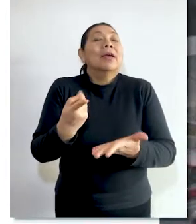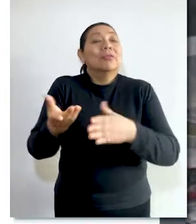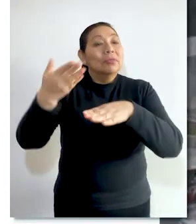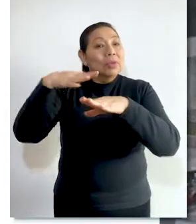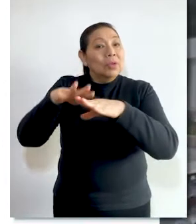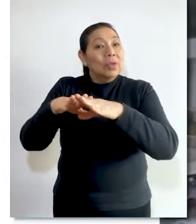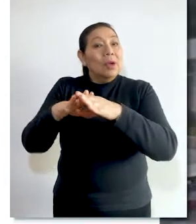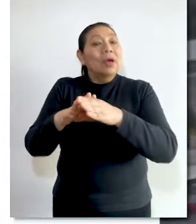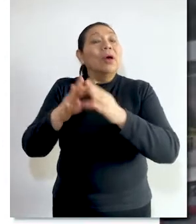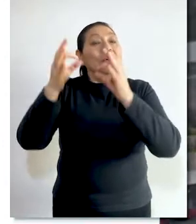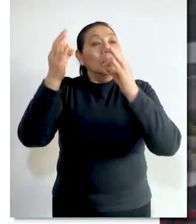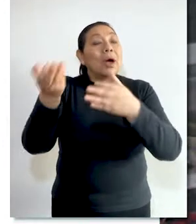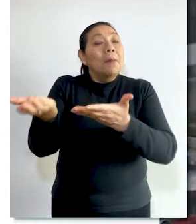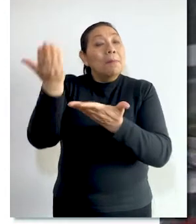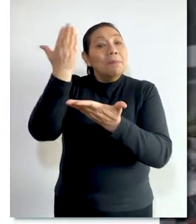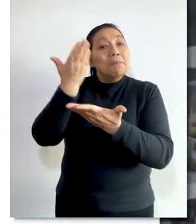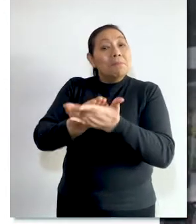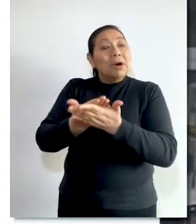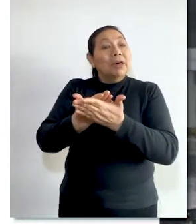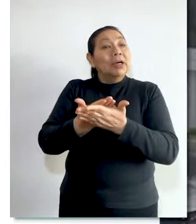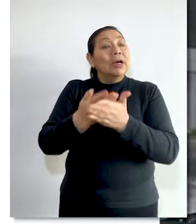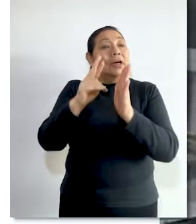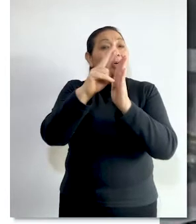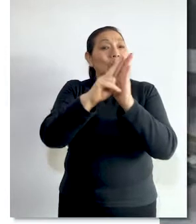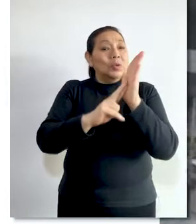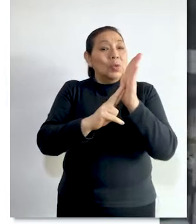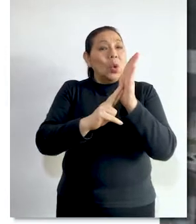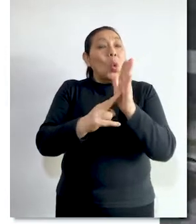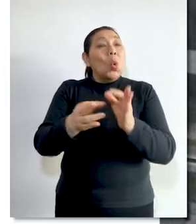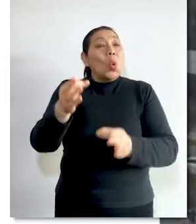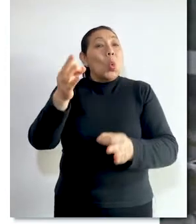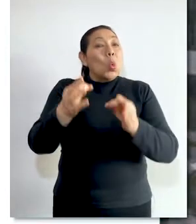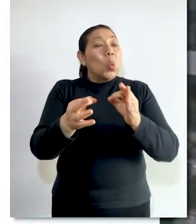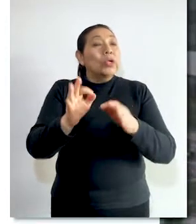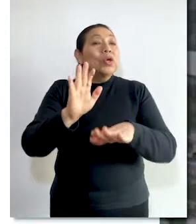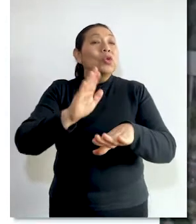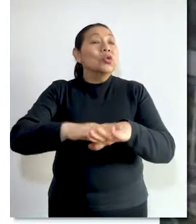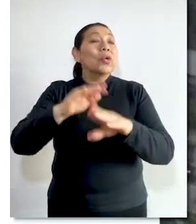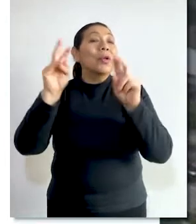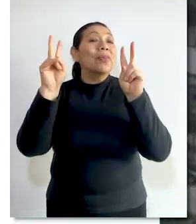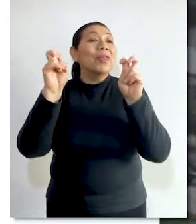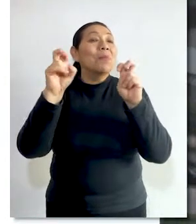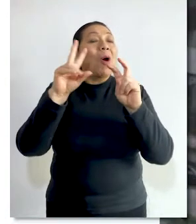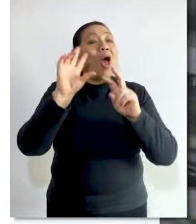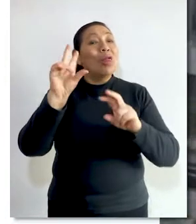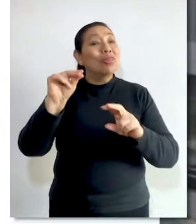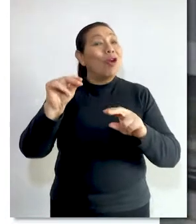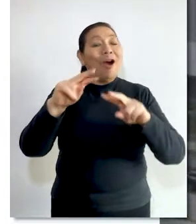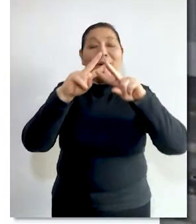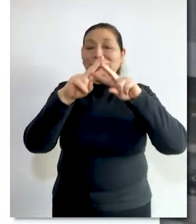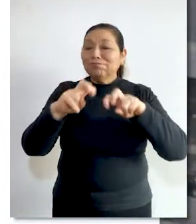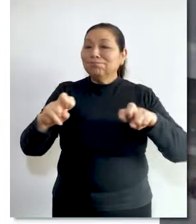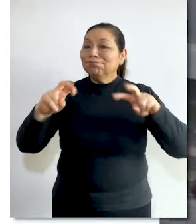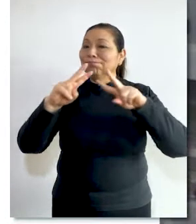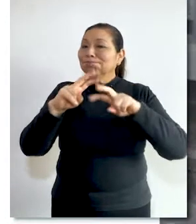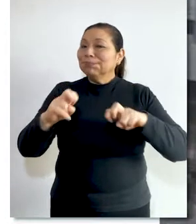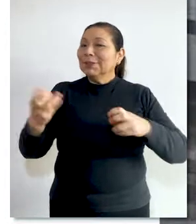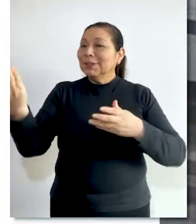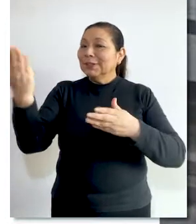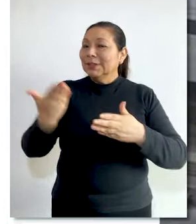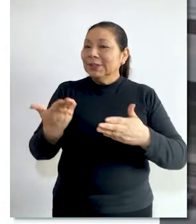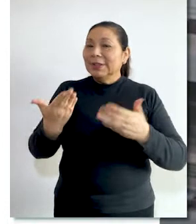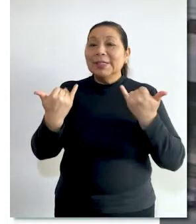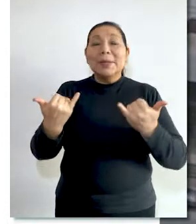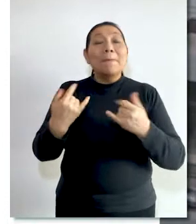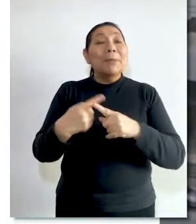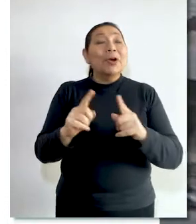pretende que se incorpore un mandato adicional en la parte resolutiva de la sentencia respecto de un tema no analizado en la parte considerativa